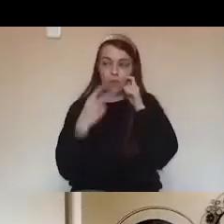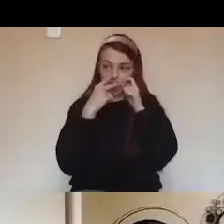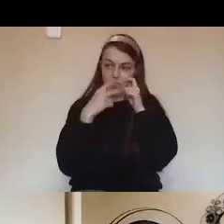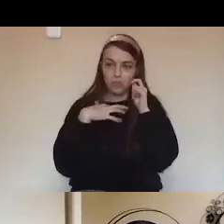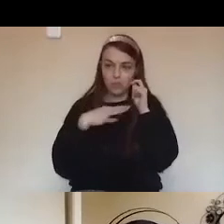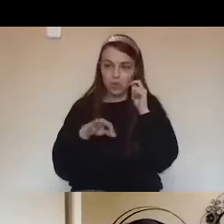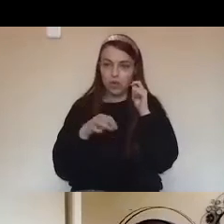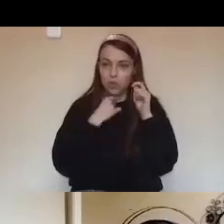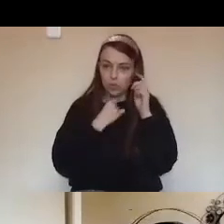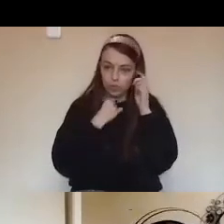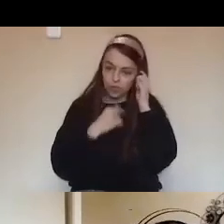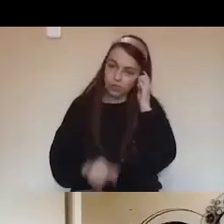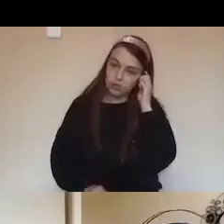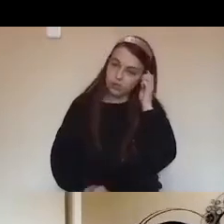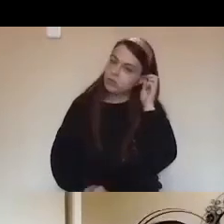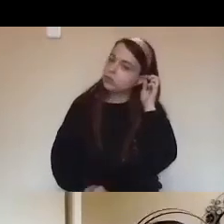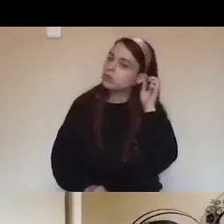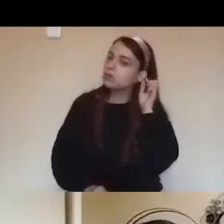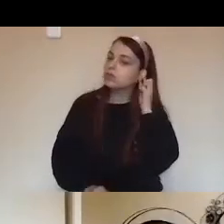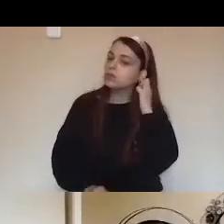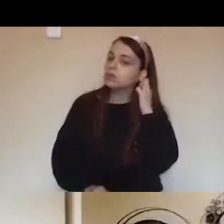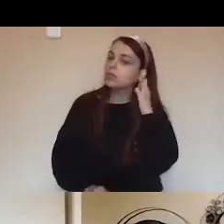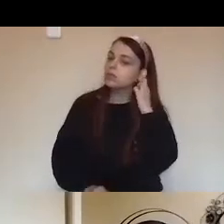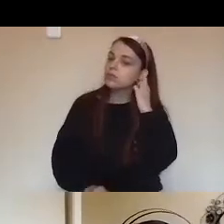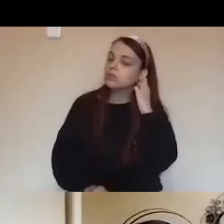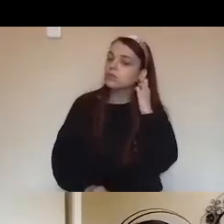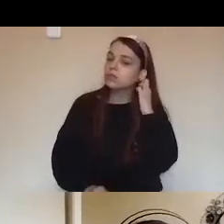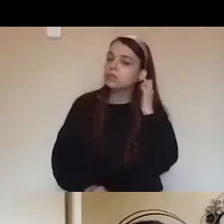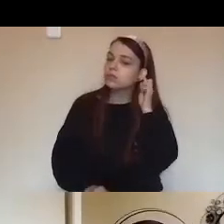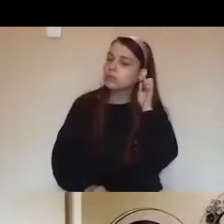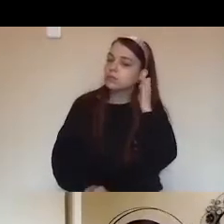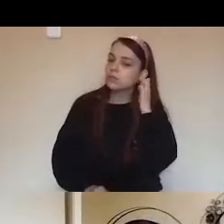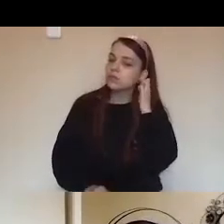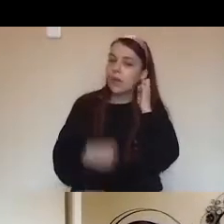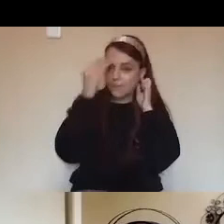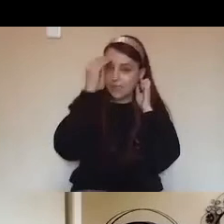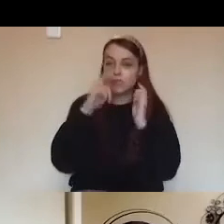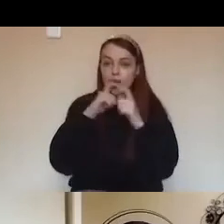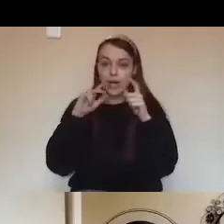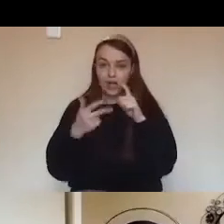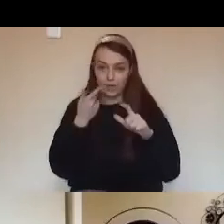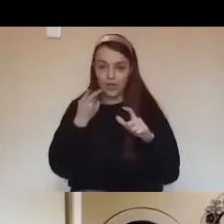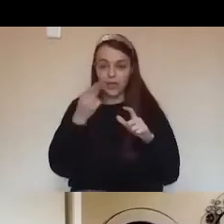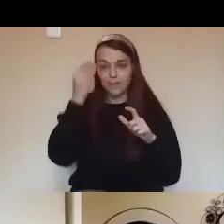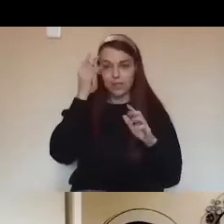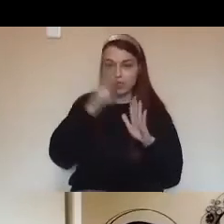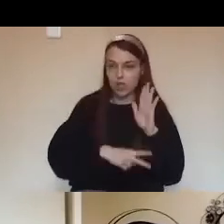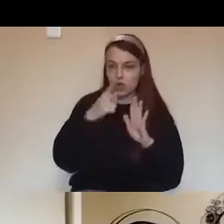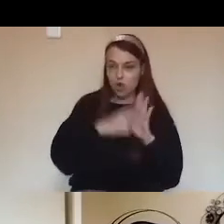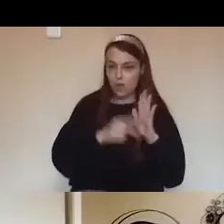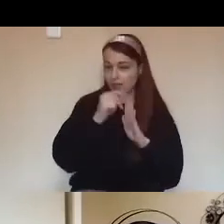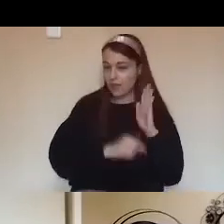se está comunicando. Entonces, pensamos en eso, en medidas. También hay todo un desafío en esta parte